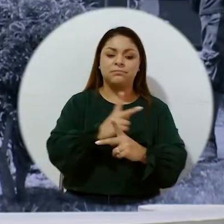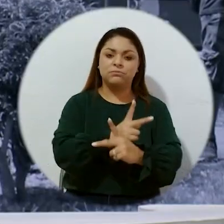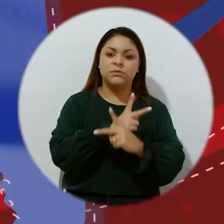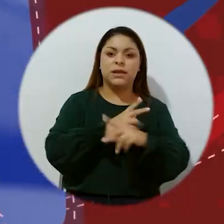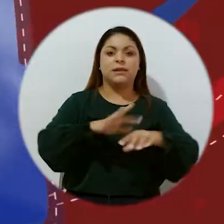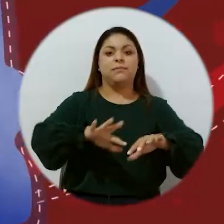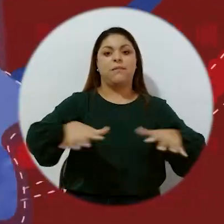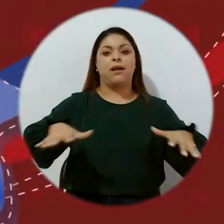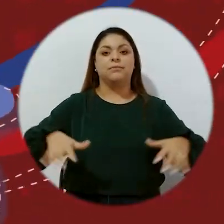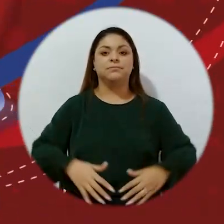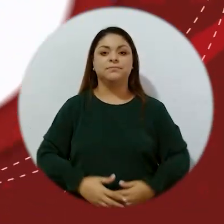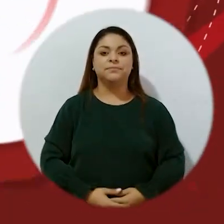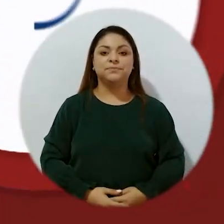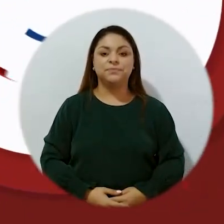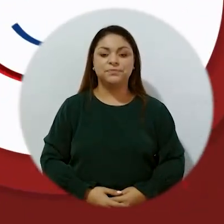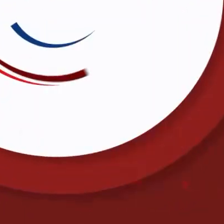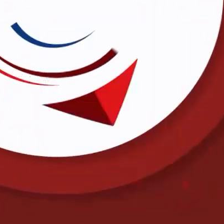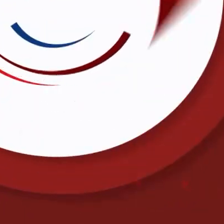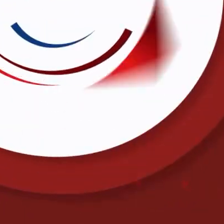mares.